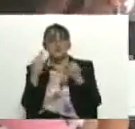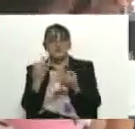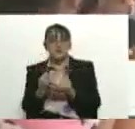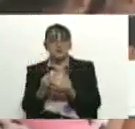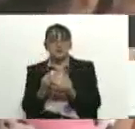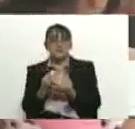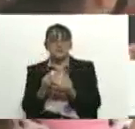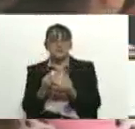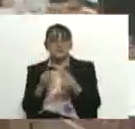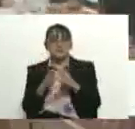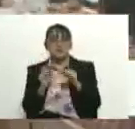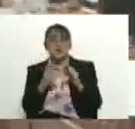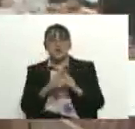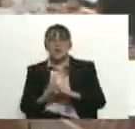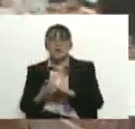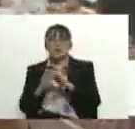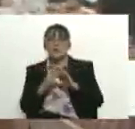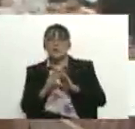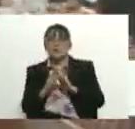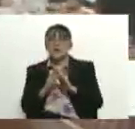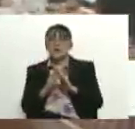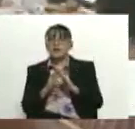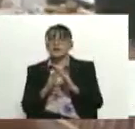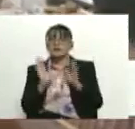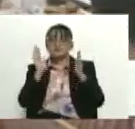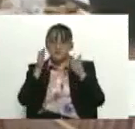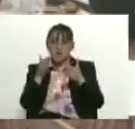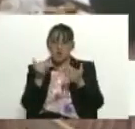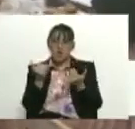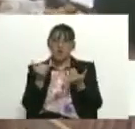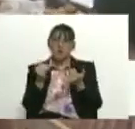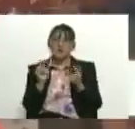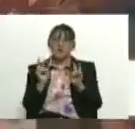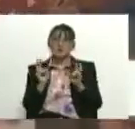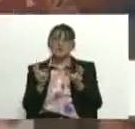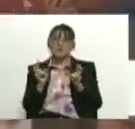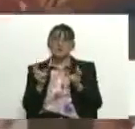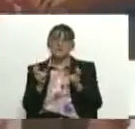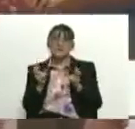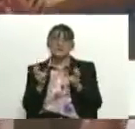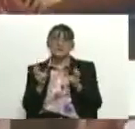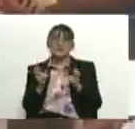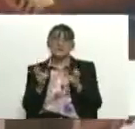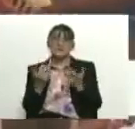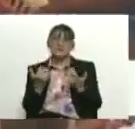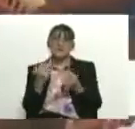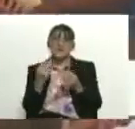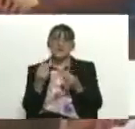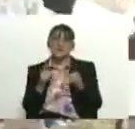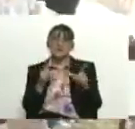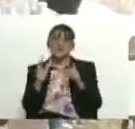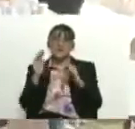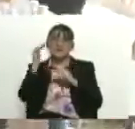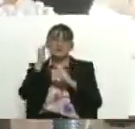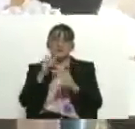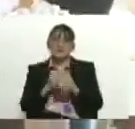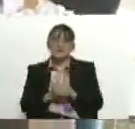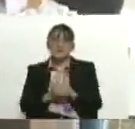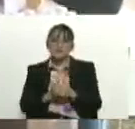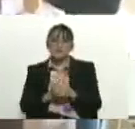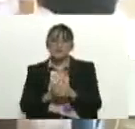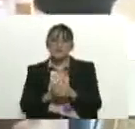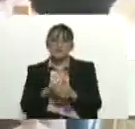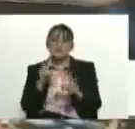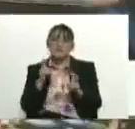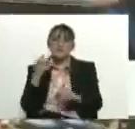donde todas las comunidades están haciendo abocadas dentro de un punto y Círculo para así hacer atendido nos tomaron en cuenta